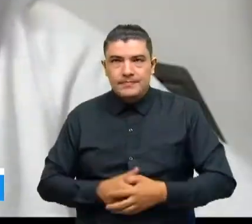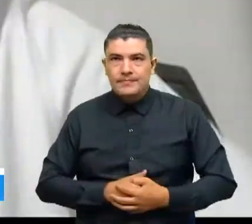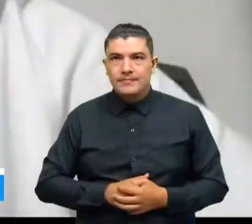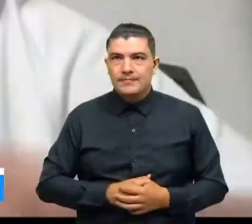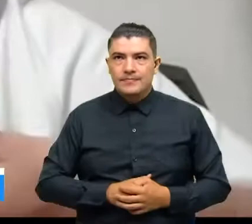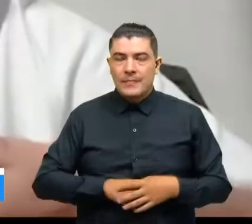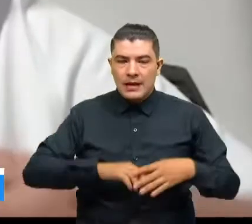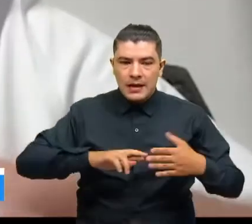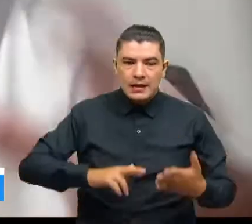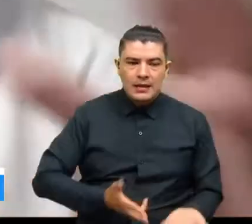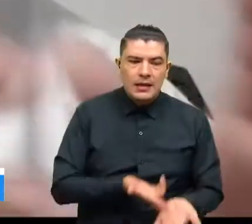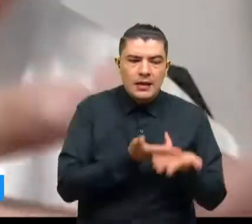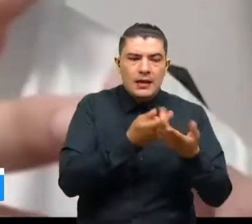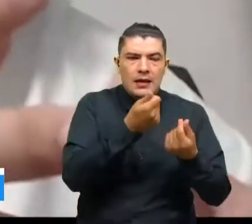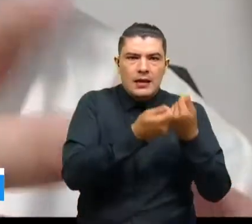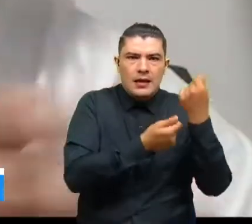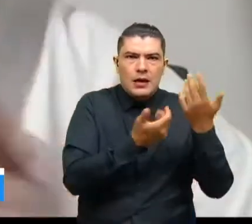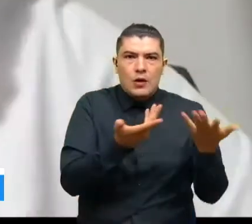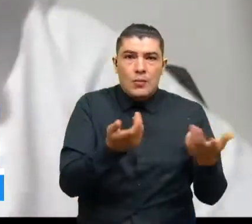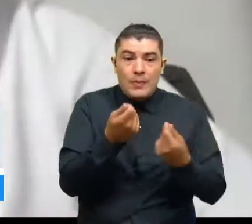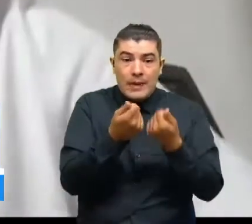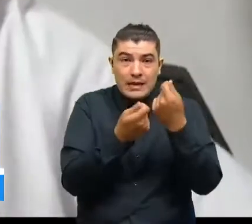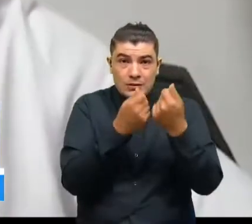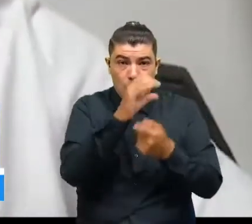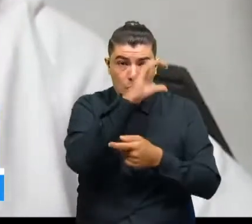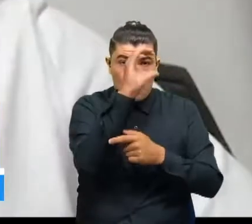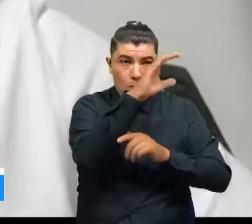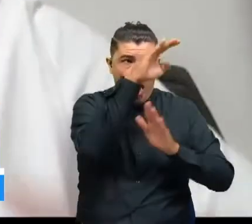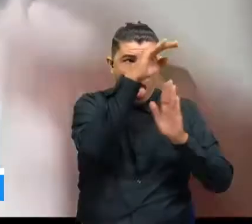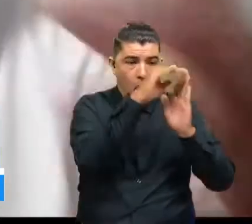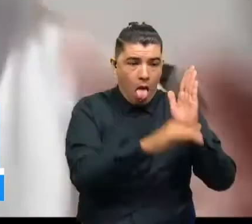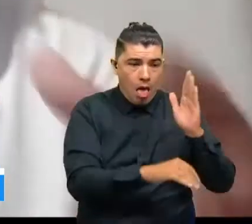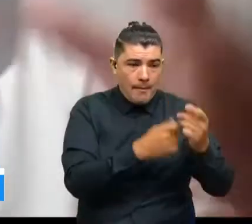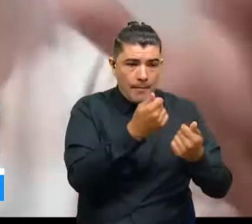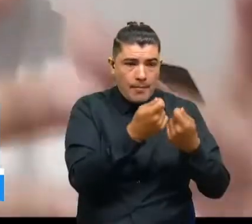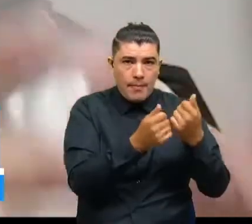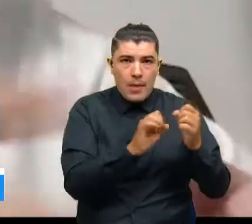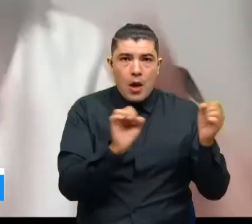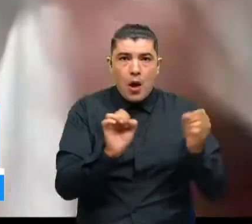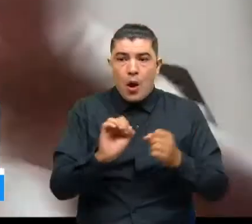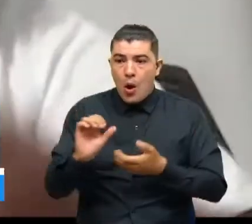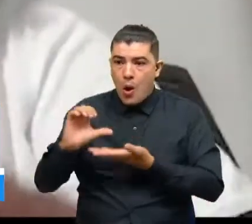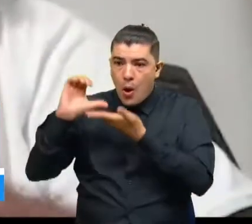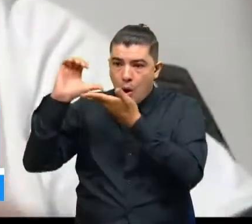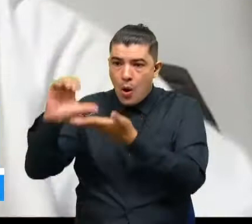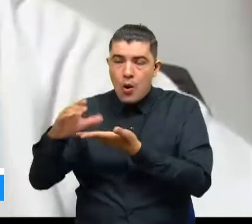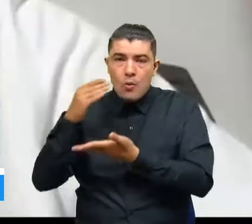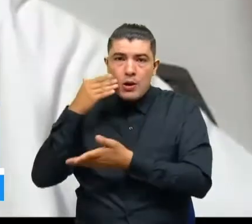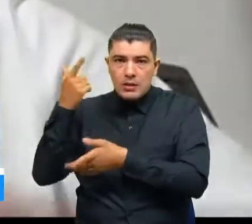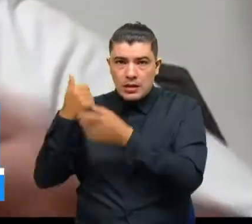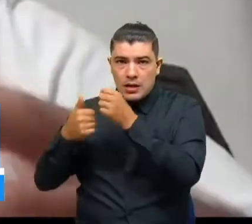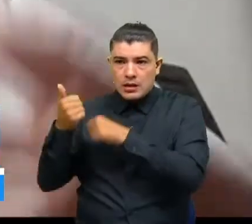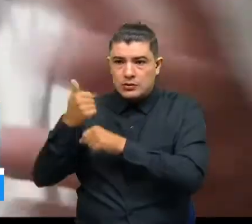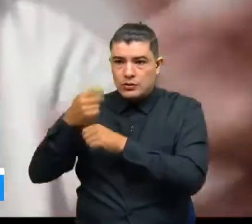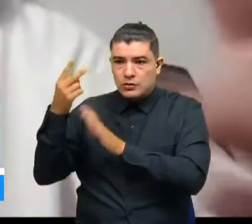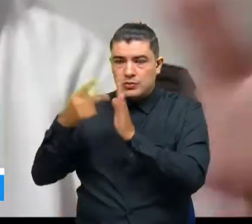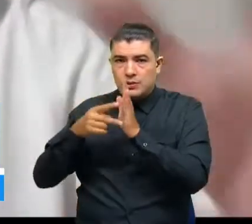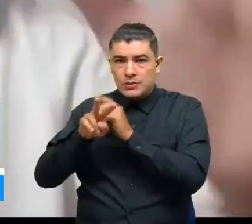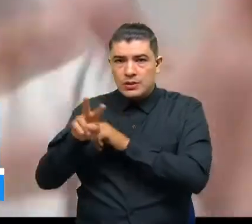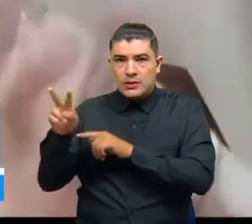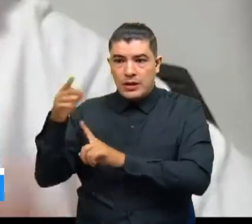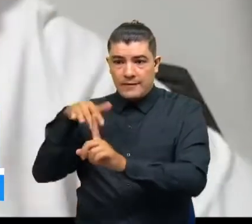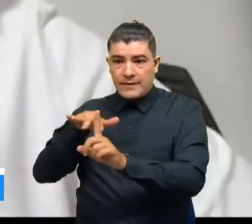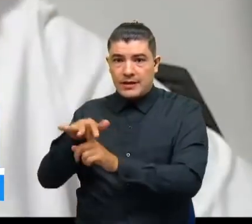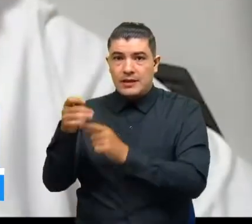económica pasando por la devaluación del peso o inclusive el aumento del salario mínimo en 2022 que seguramente va a impactar los